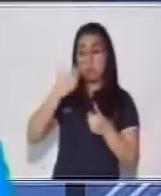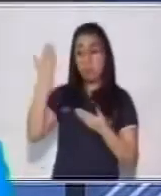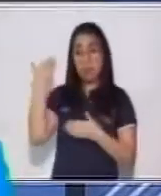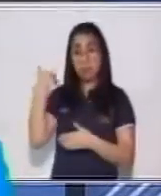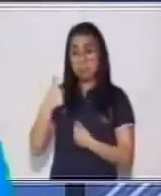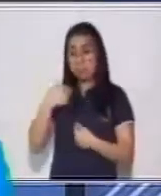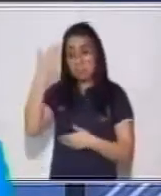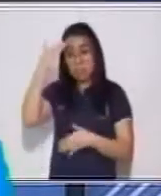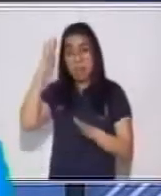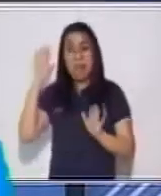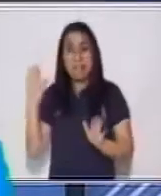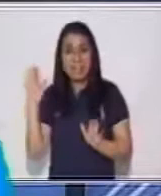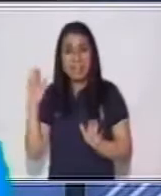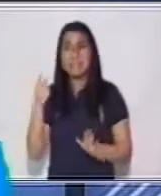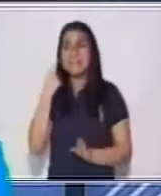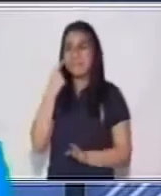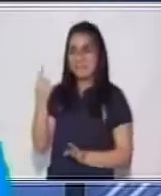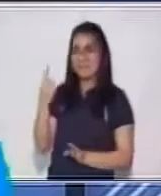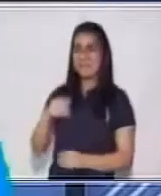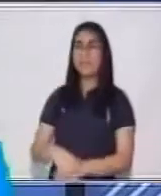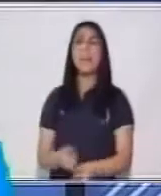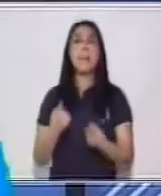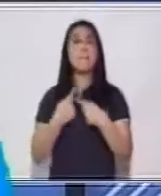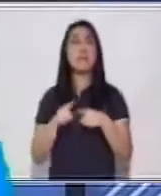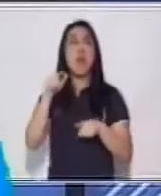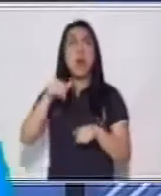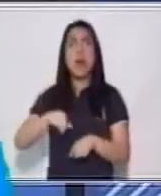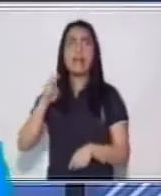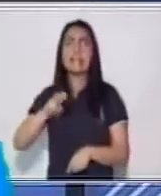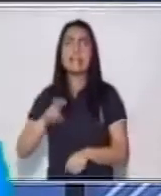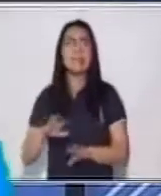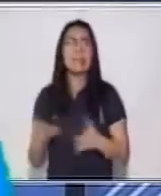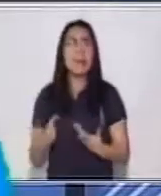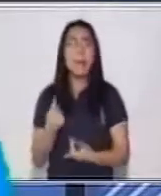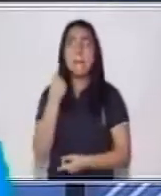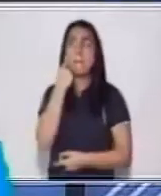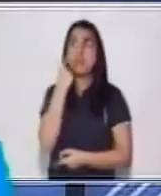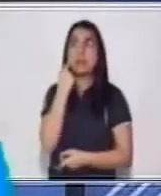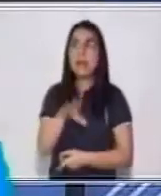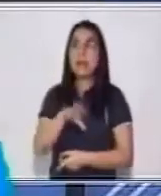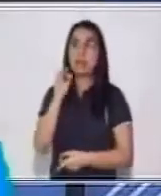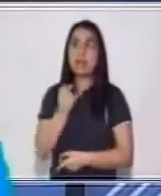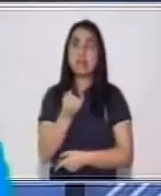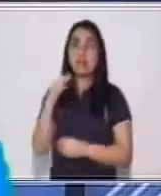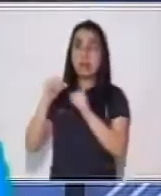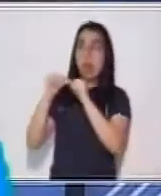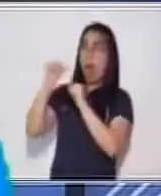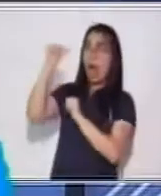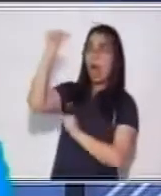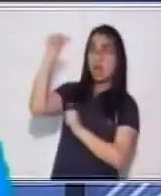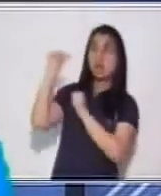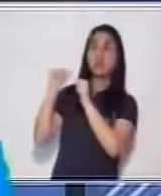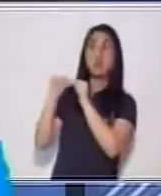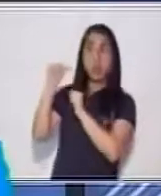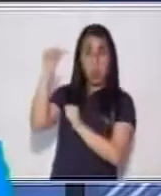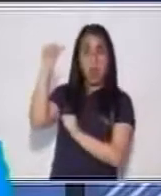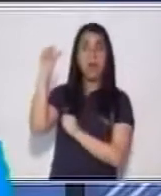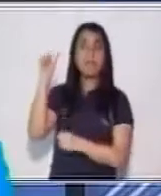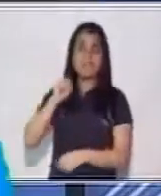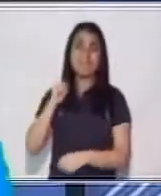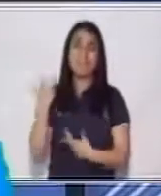24.88. Y la tangente de 60 ya habíamos calculado el valor numérico, es